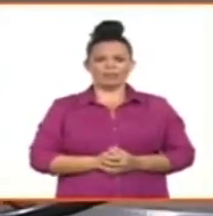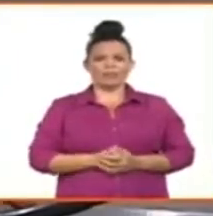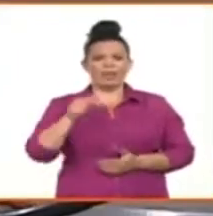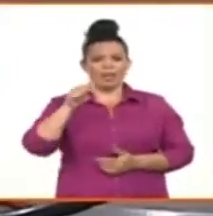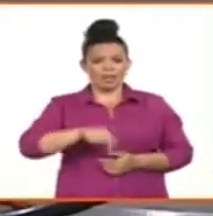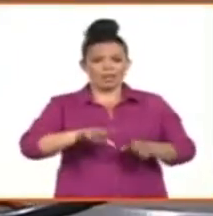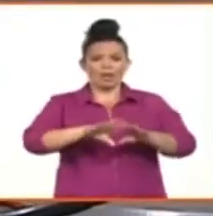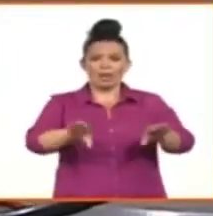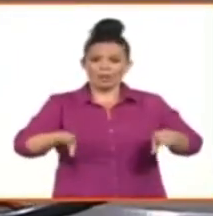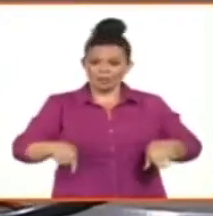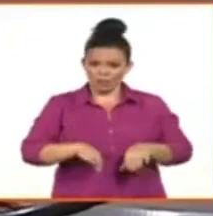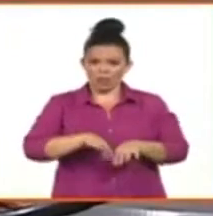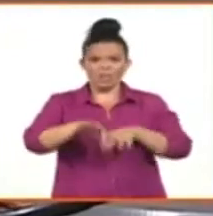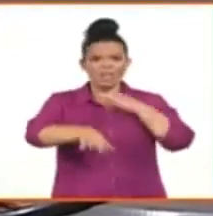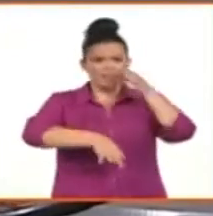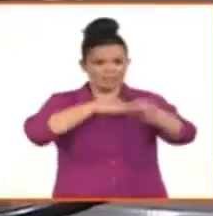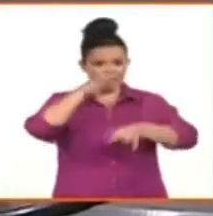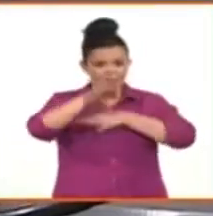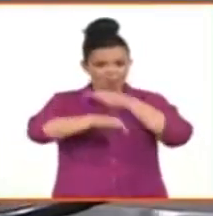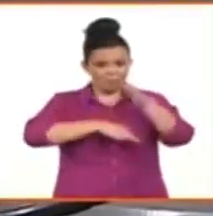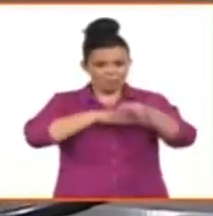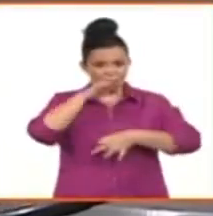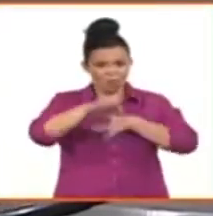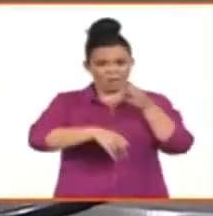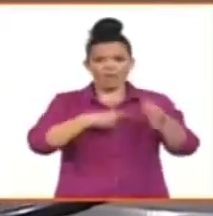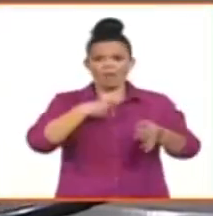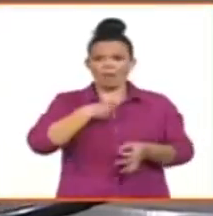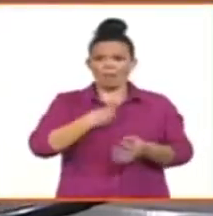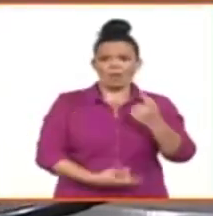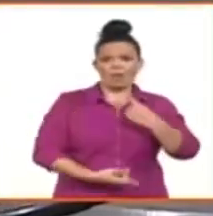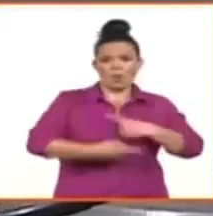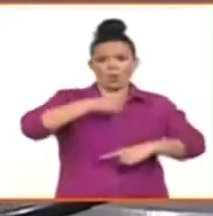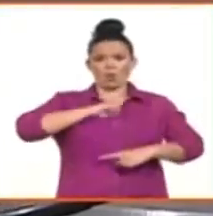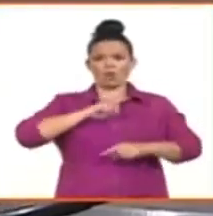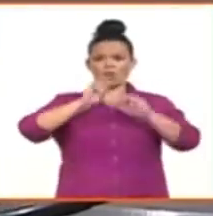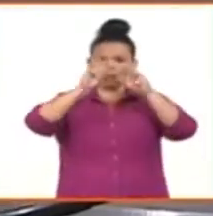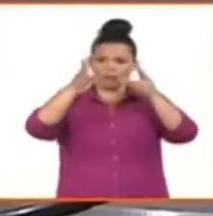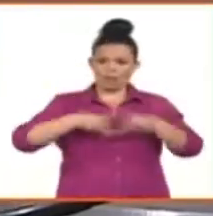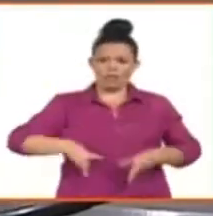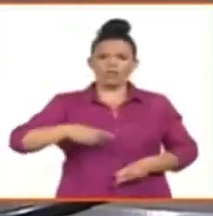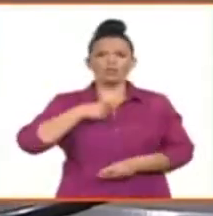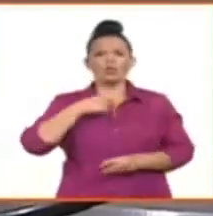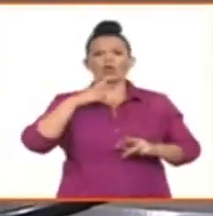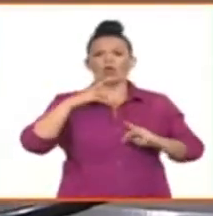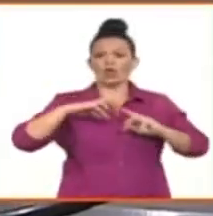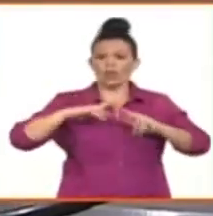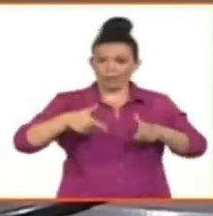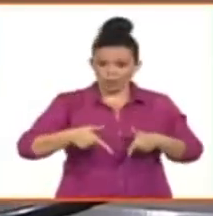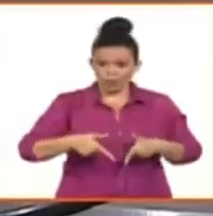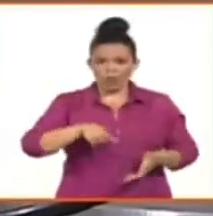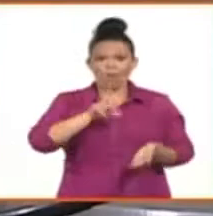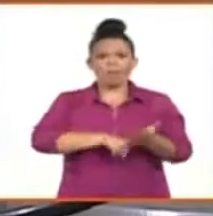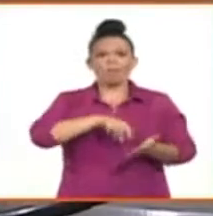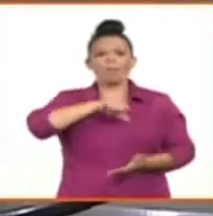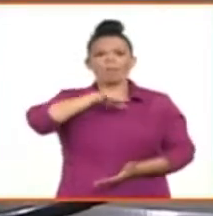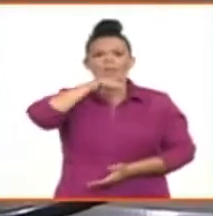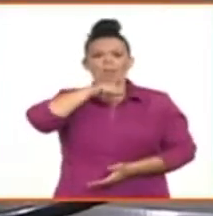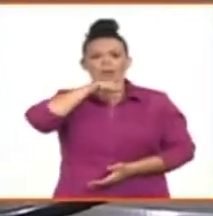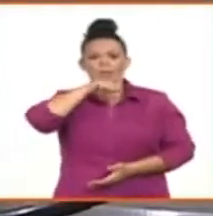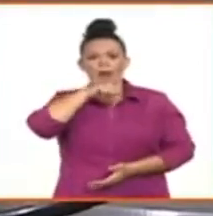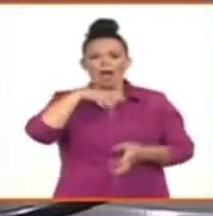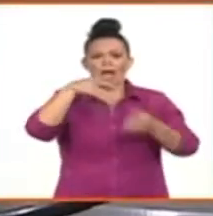fui muy atacada en las redes sociales y lo vuelvo a decir. La maternidad y la paternidad no es un don de la